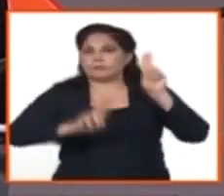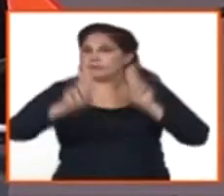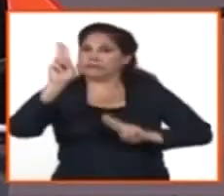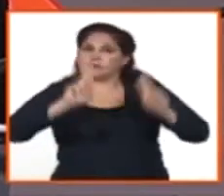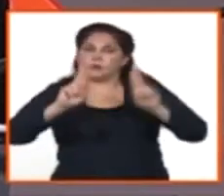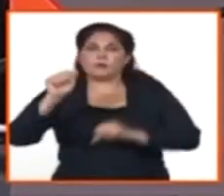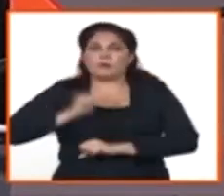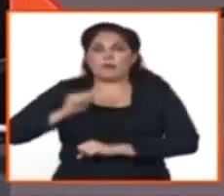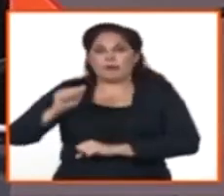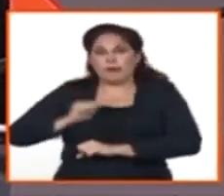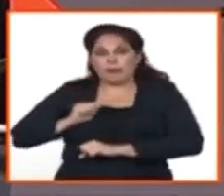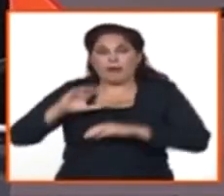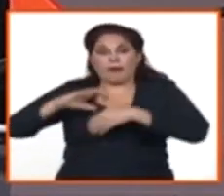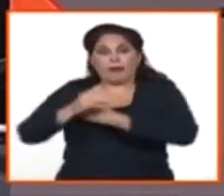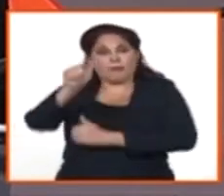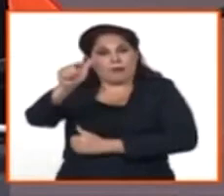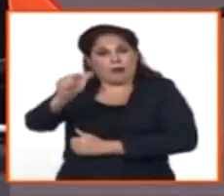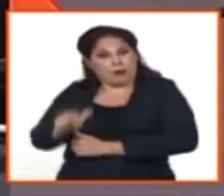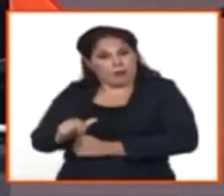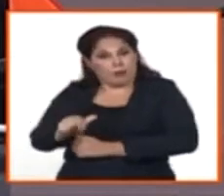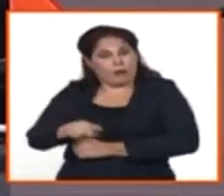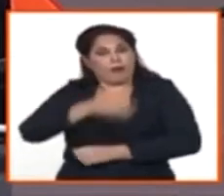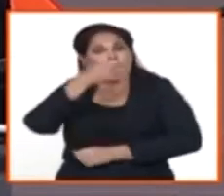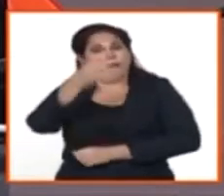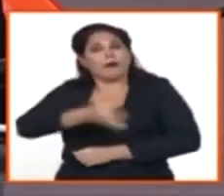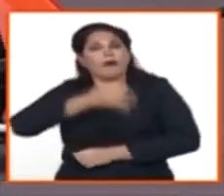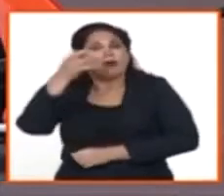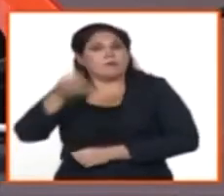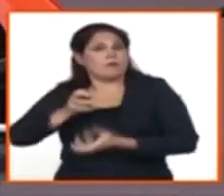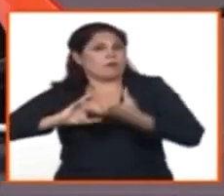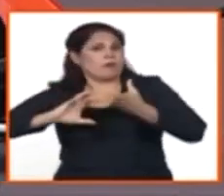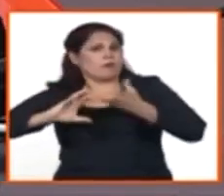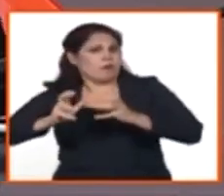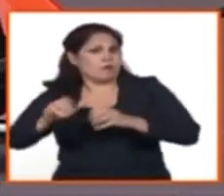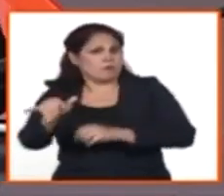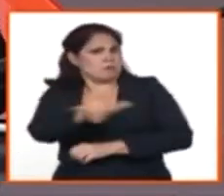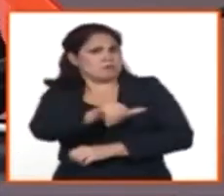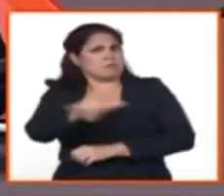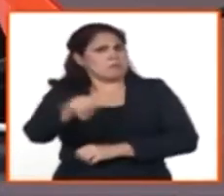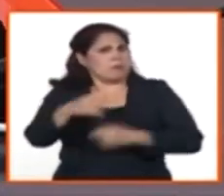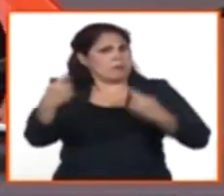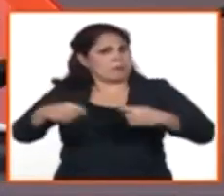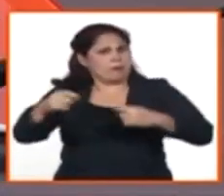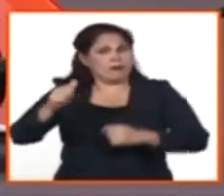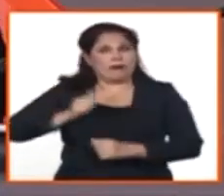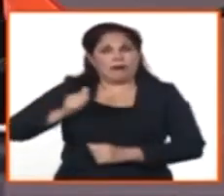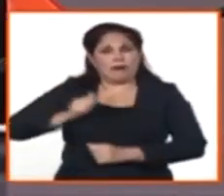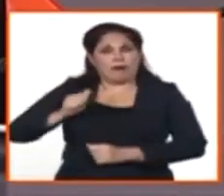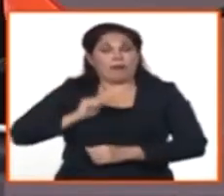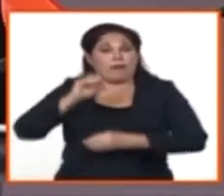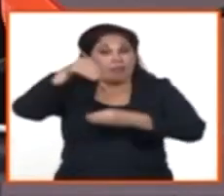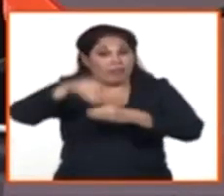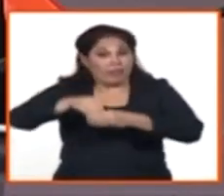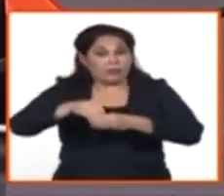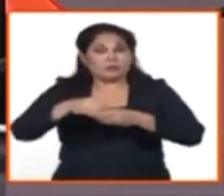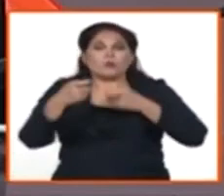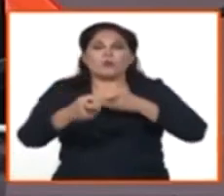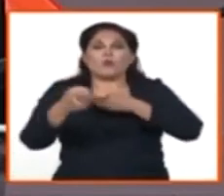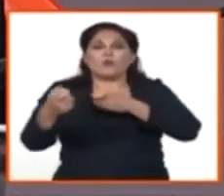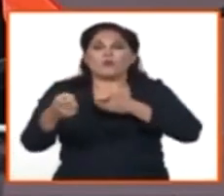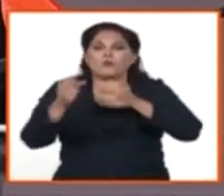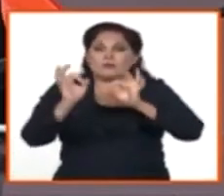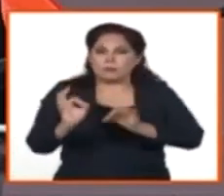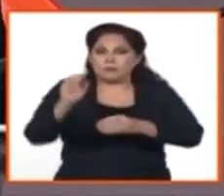ante la canciller, pues hablando del papel también de Canadá en la guerra que está teniendo lugar